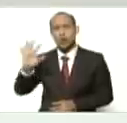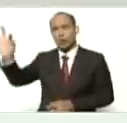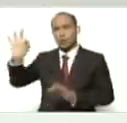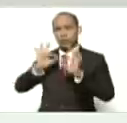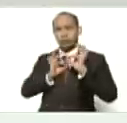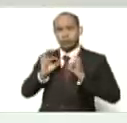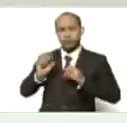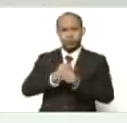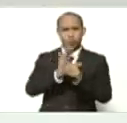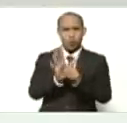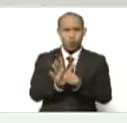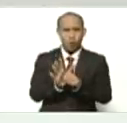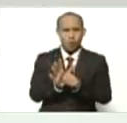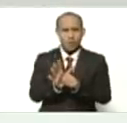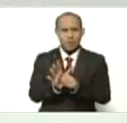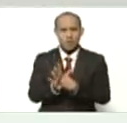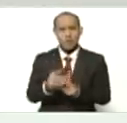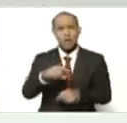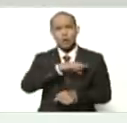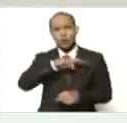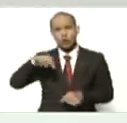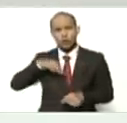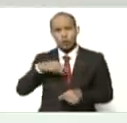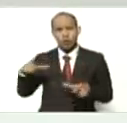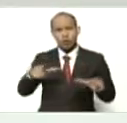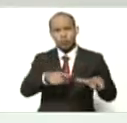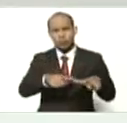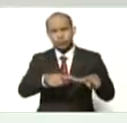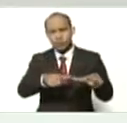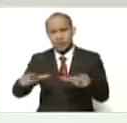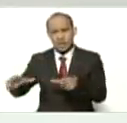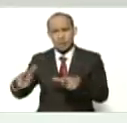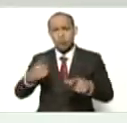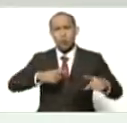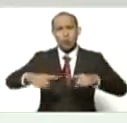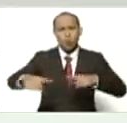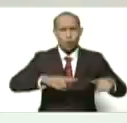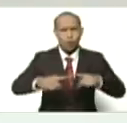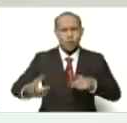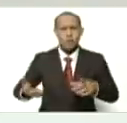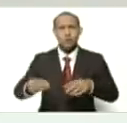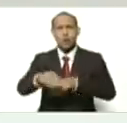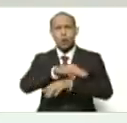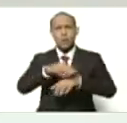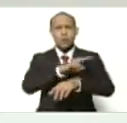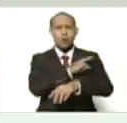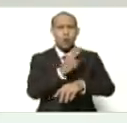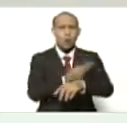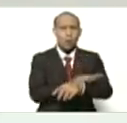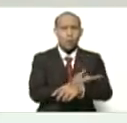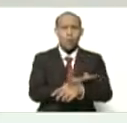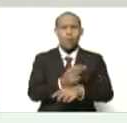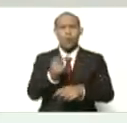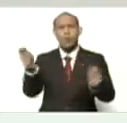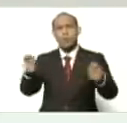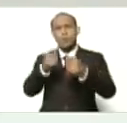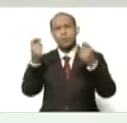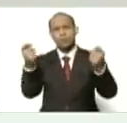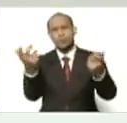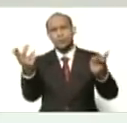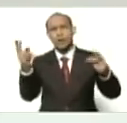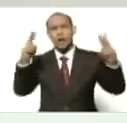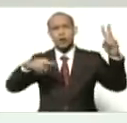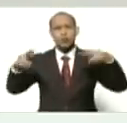tenemos los dispositivos activados presidentes hemos estado en coordinación con el ministro del poder popular para el turismo tenemos